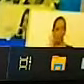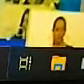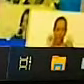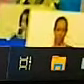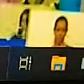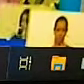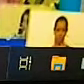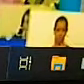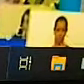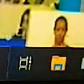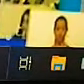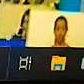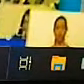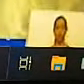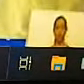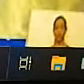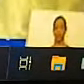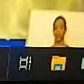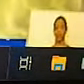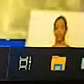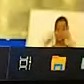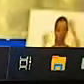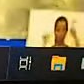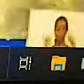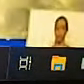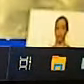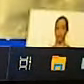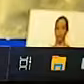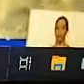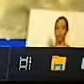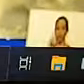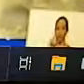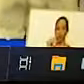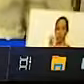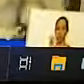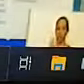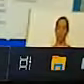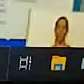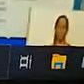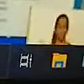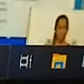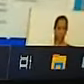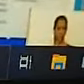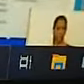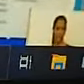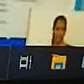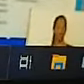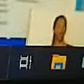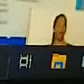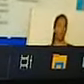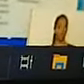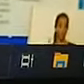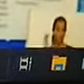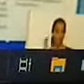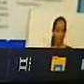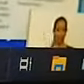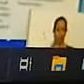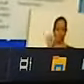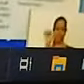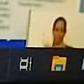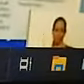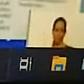grandes apuestas diplomáticas del presidente Duque. Ayer el periódico chileno El Mercurio, el más importante de ese país, contó detalles desconocidos